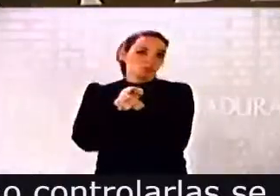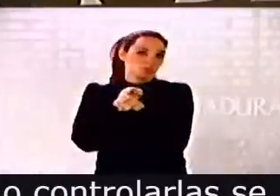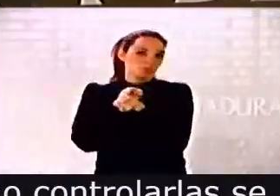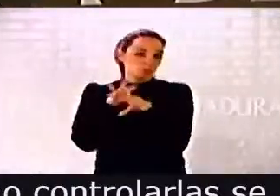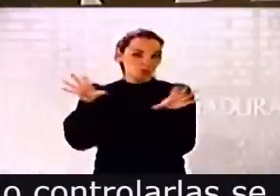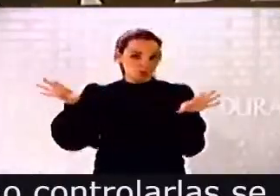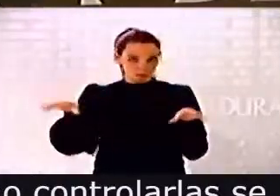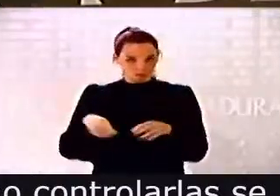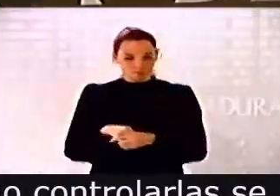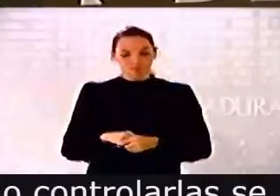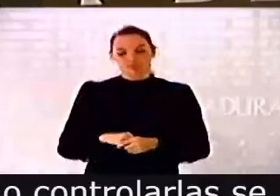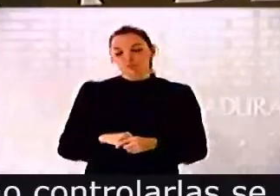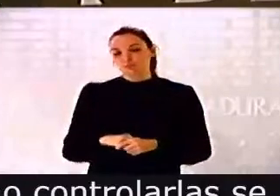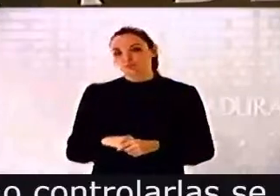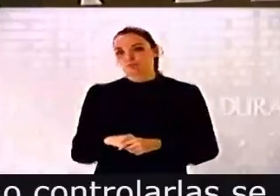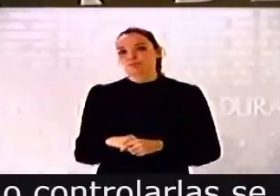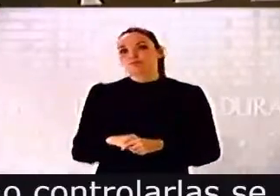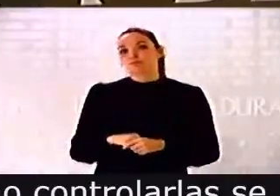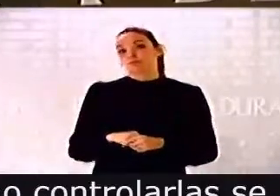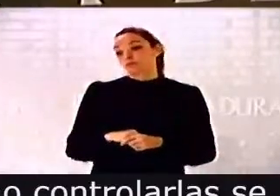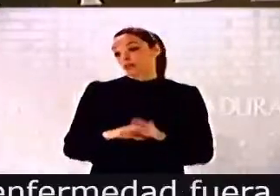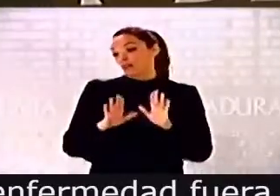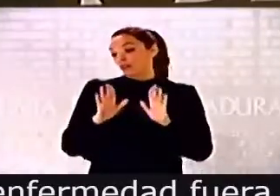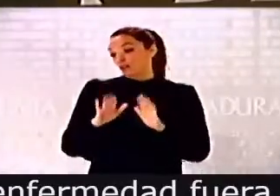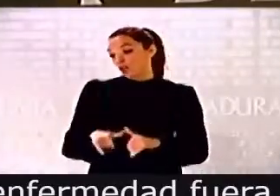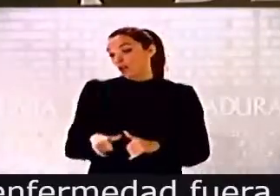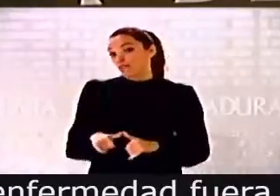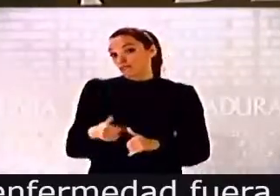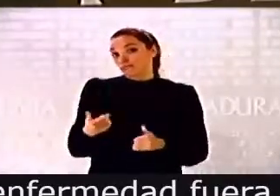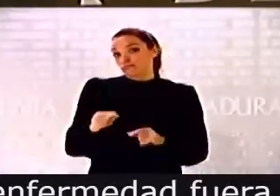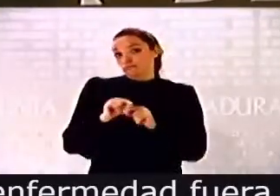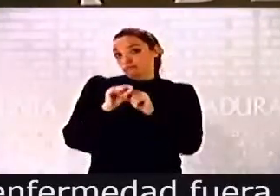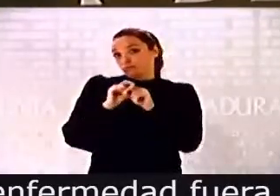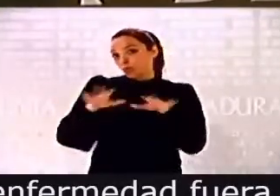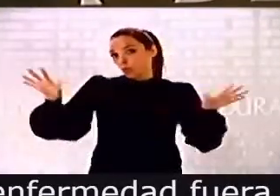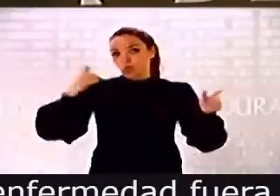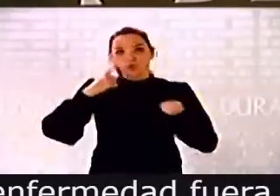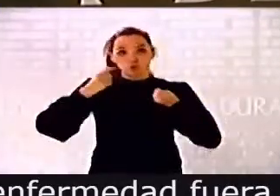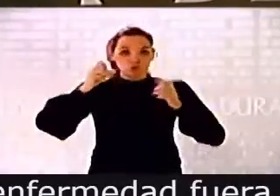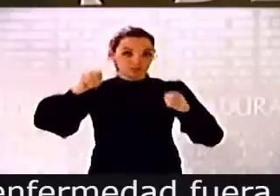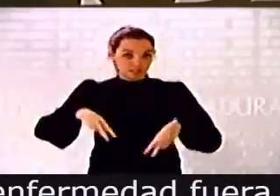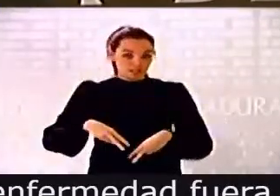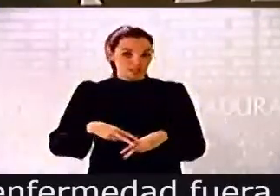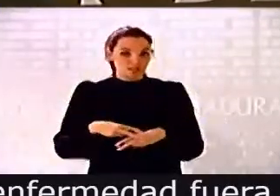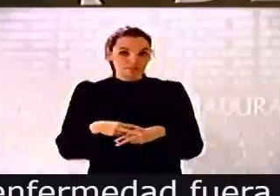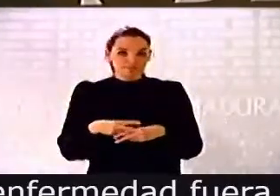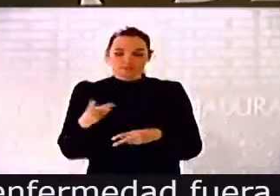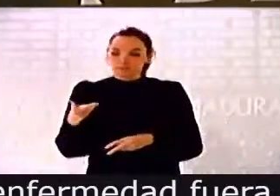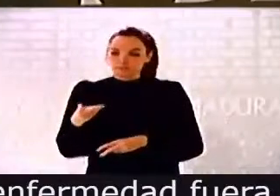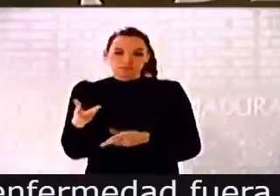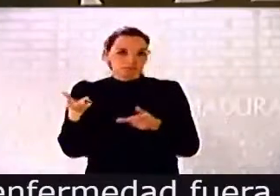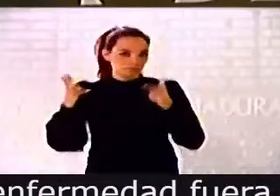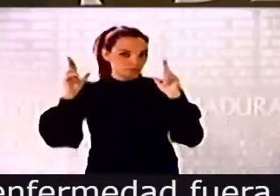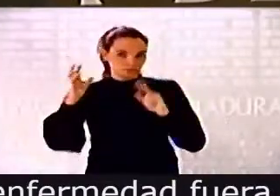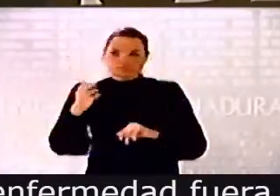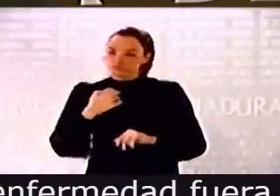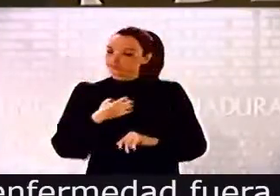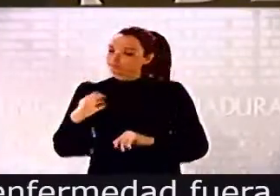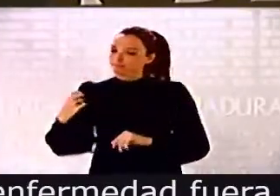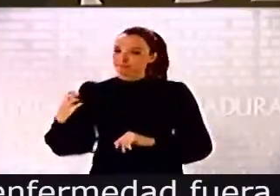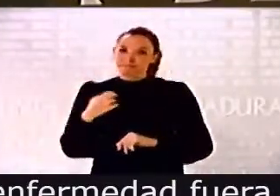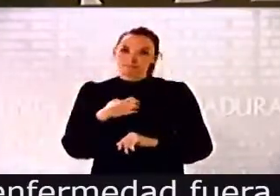del ámbito hospitalario y puede pasar a la transmisión comunitaria. Y eso no lo podemos permitir. Lo hacemos